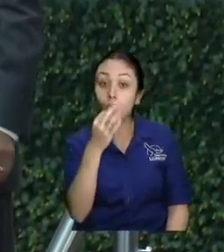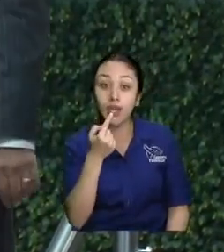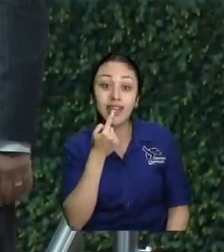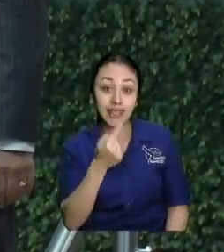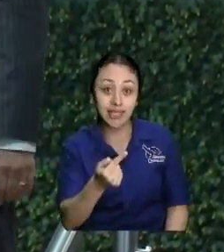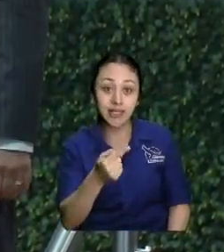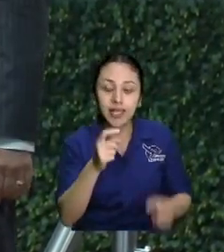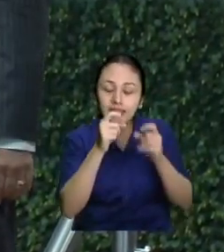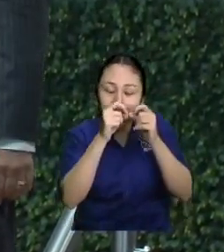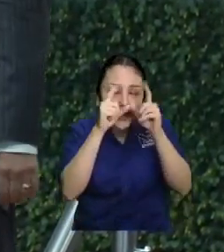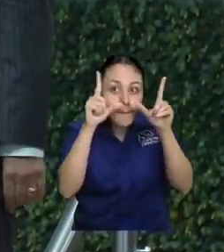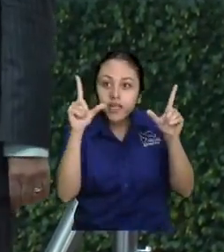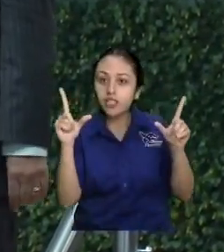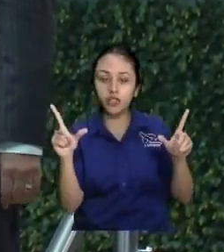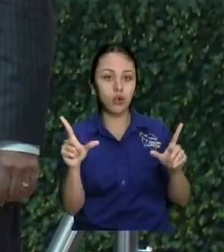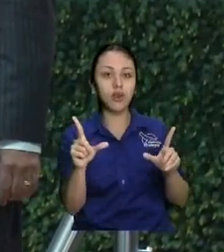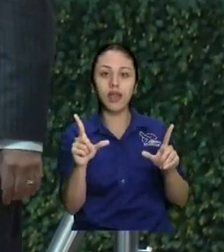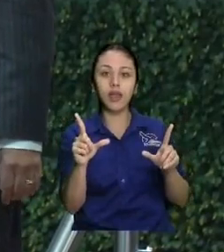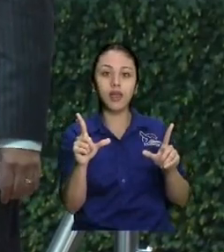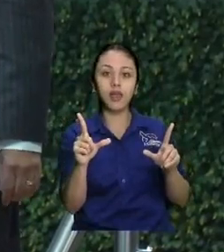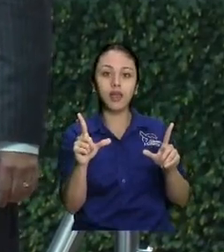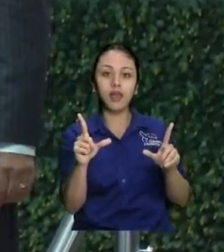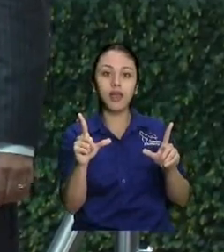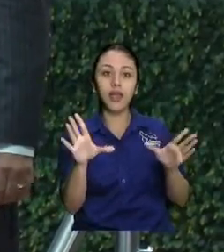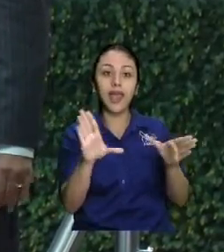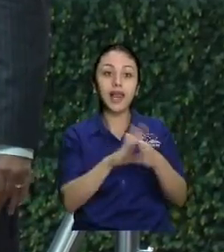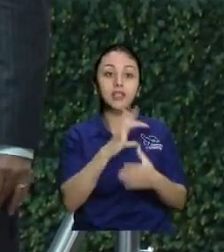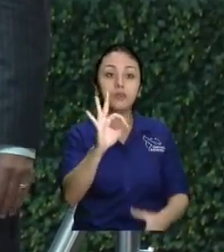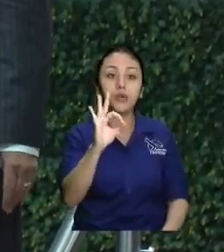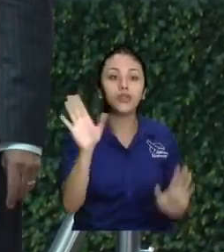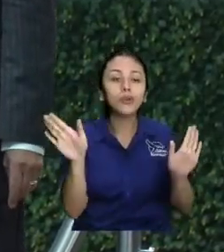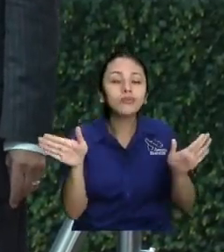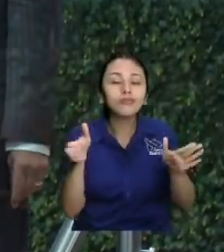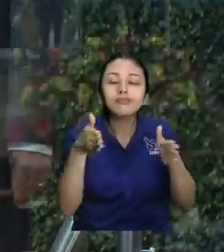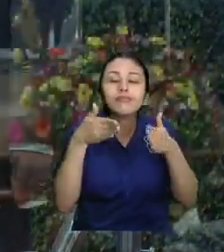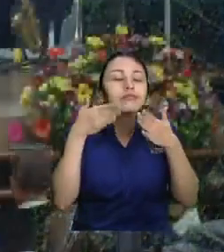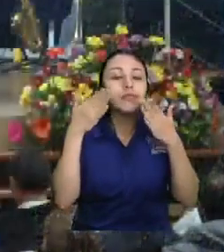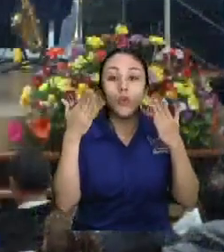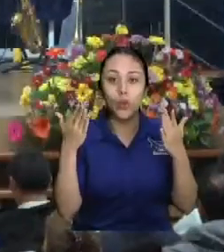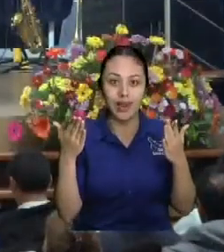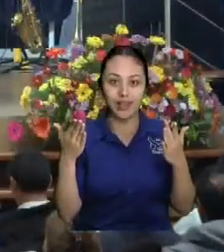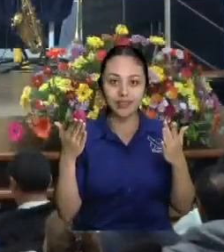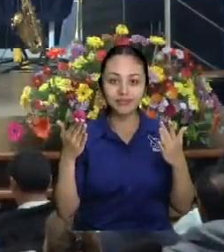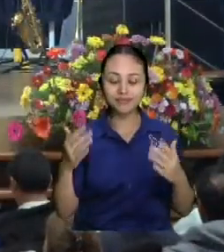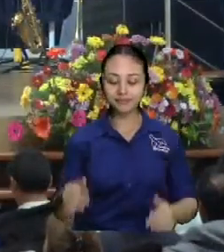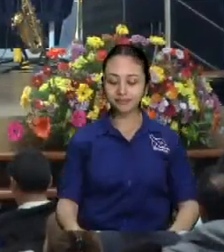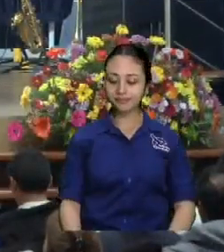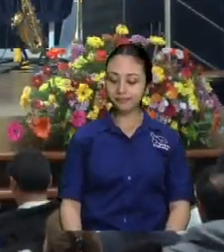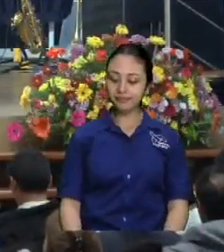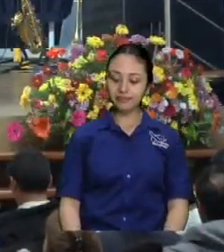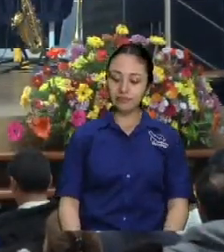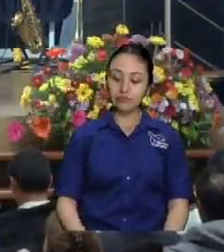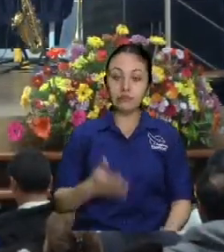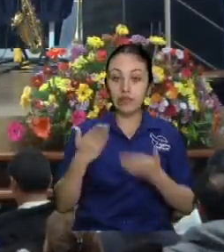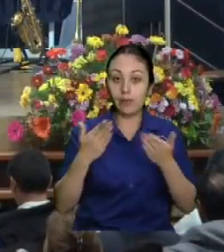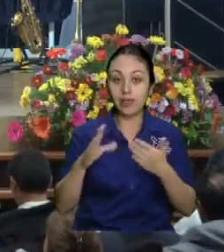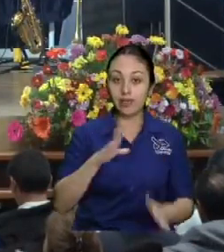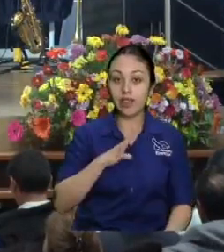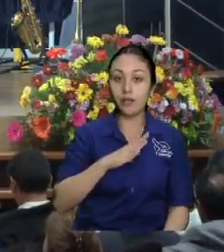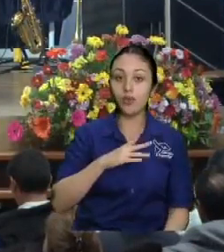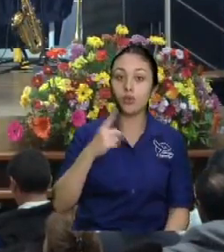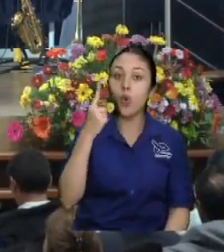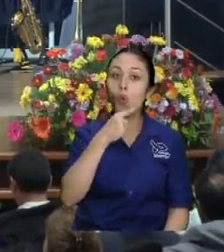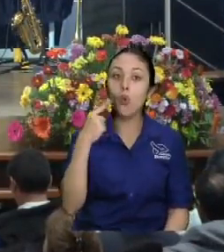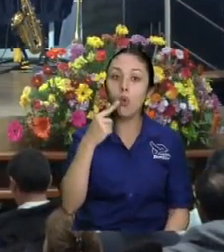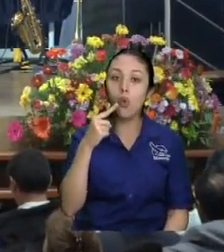amado. A la hermano, eso basta con el aliento de uno. Mire, si uno tiene mal aliento, tiene varios problemas.